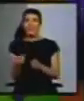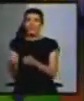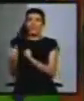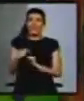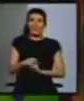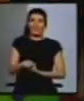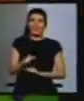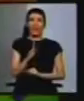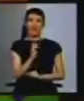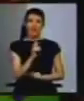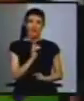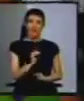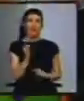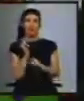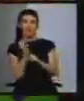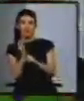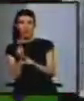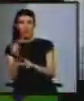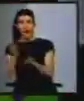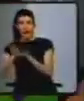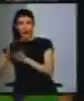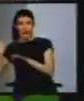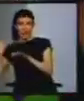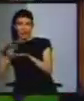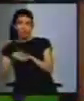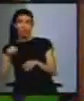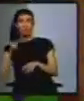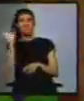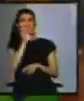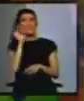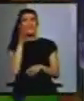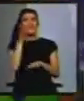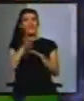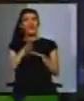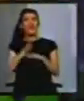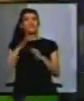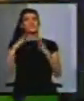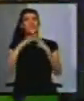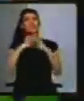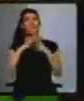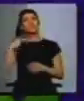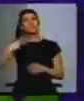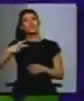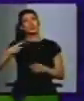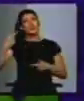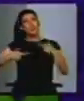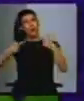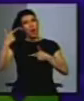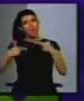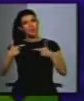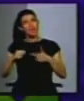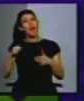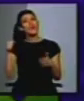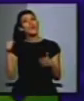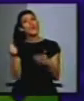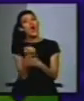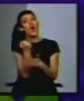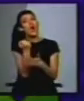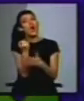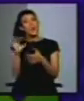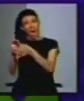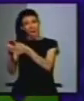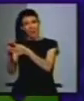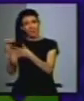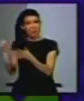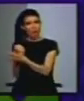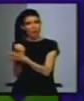instructores y alumnos se encontrarán este sábado a las 21 horas en Estación Mapocho. Nuevo golpe en la alianza. El